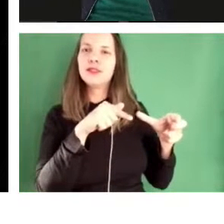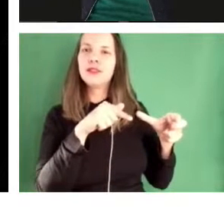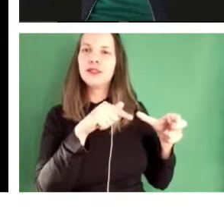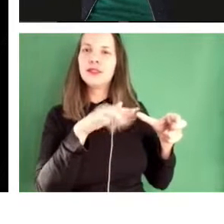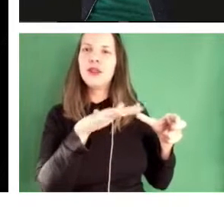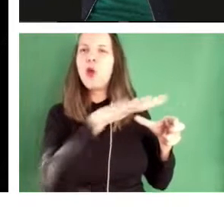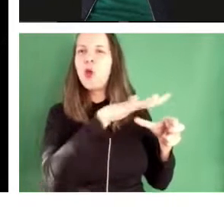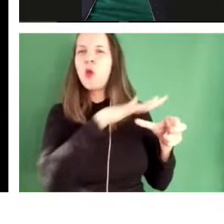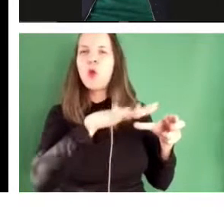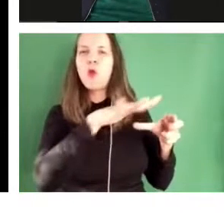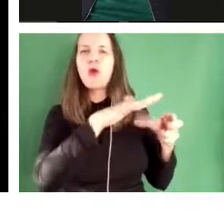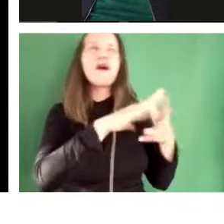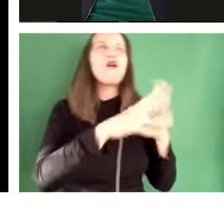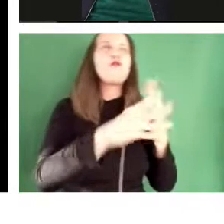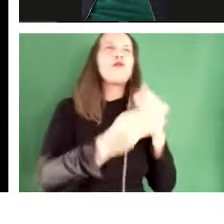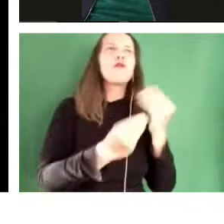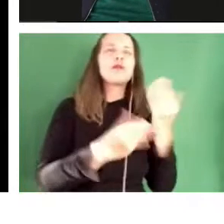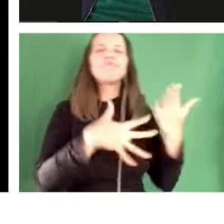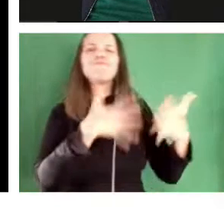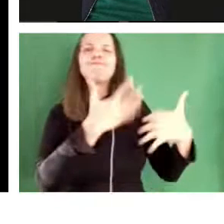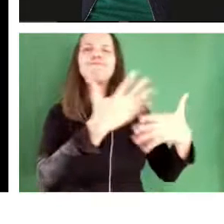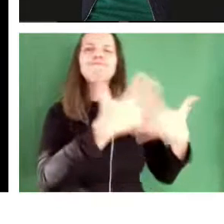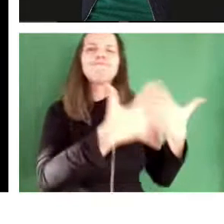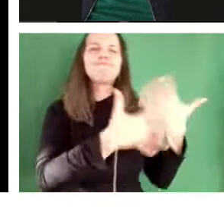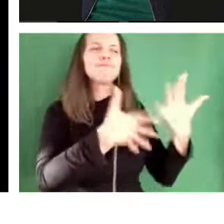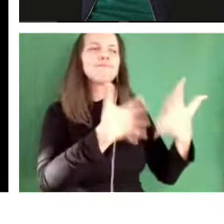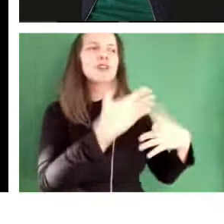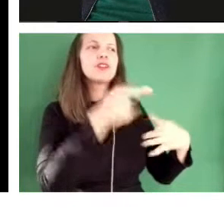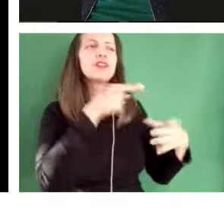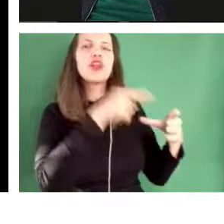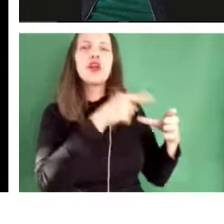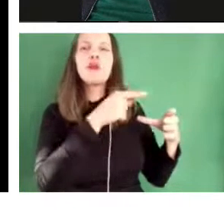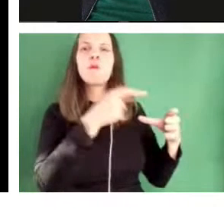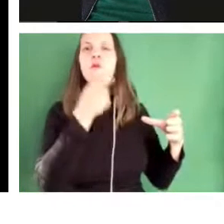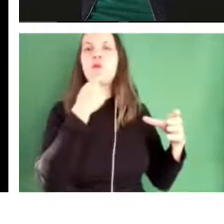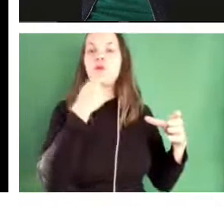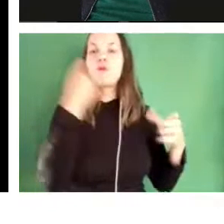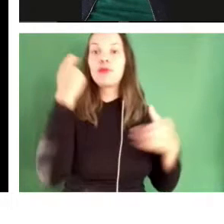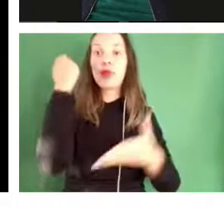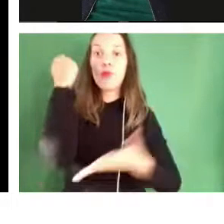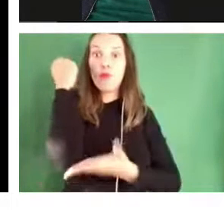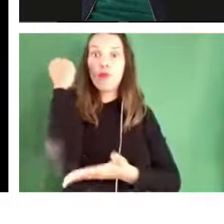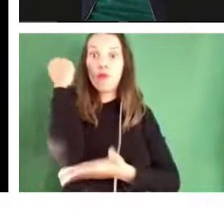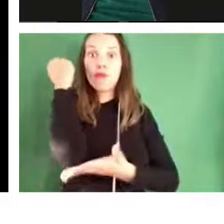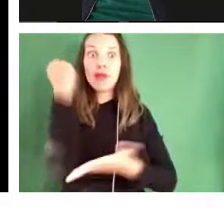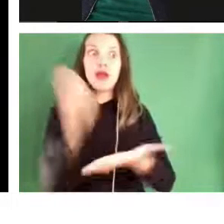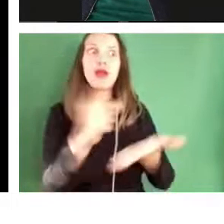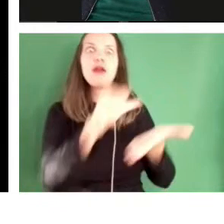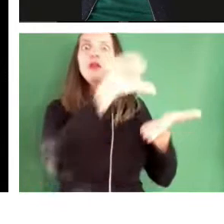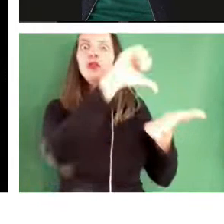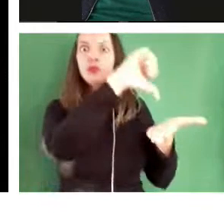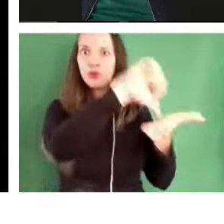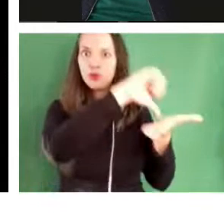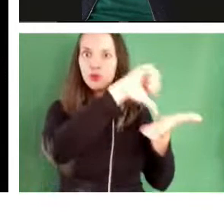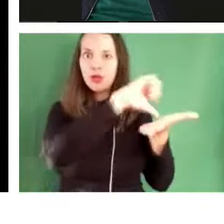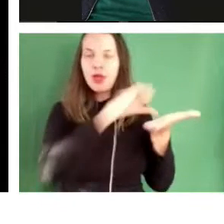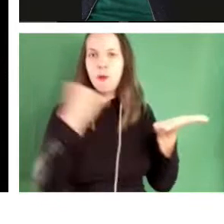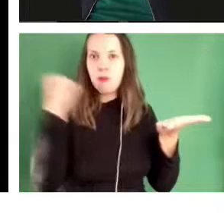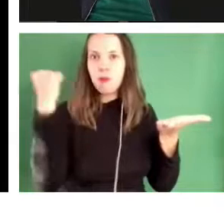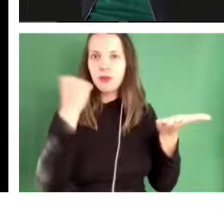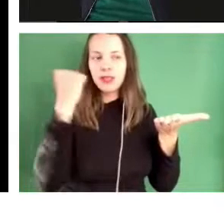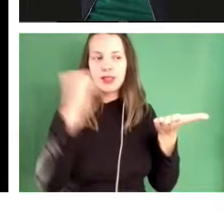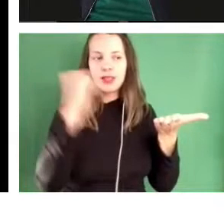importante financiera del centro de la ciudad con una parte muy importante de